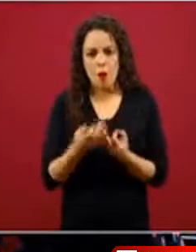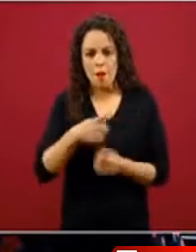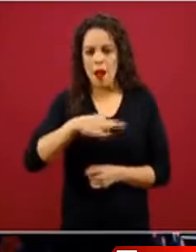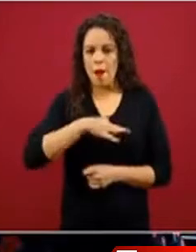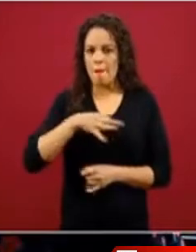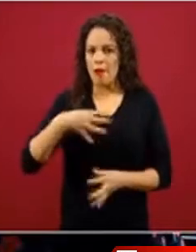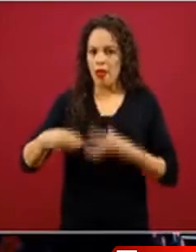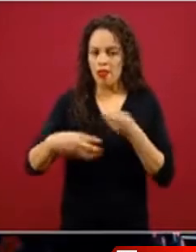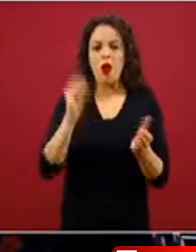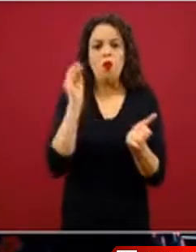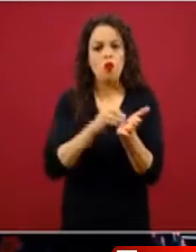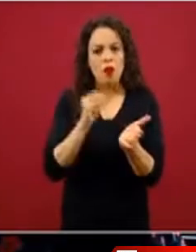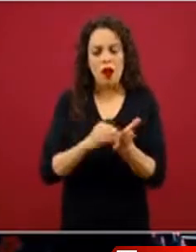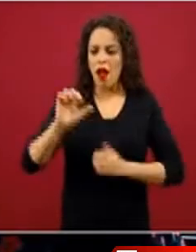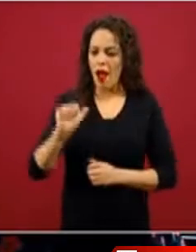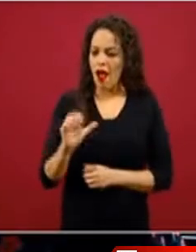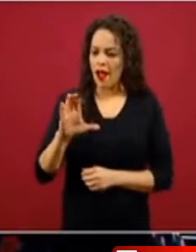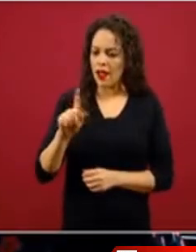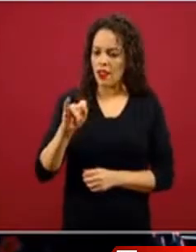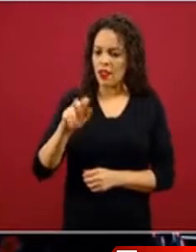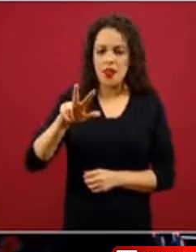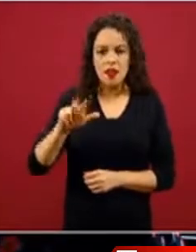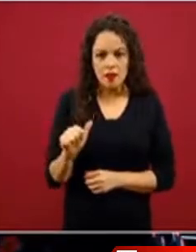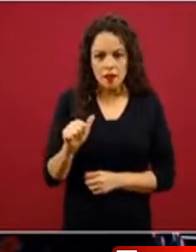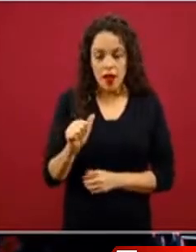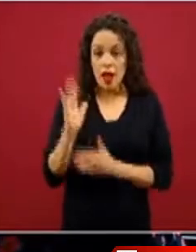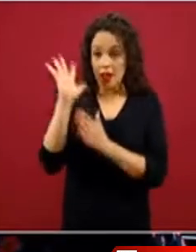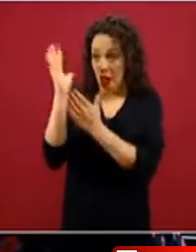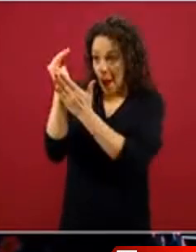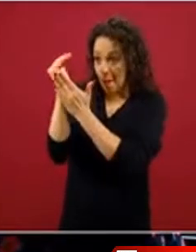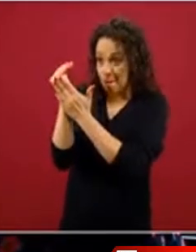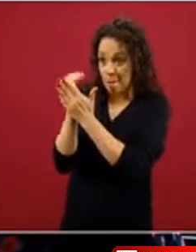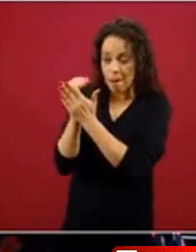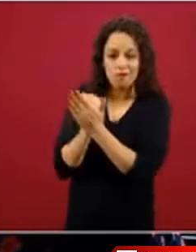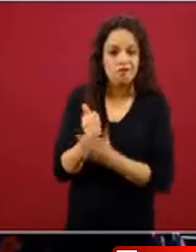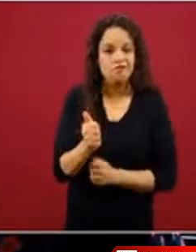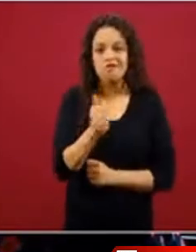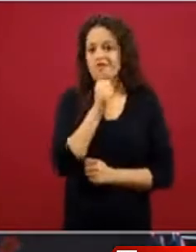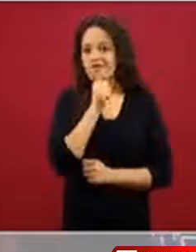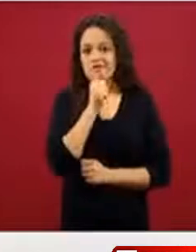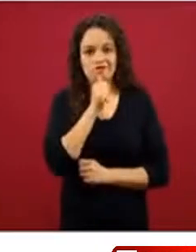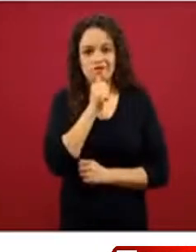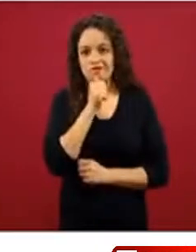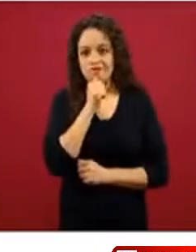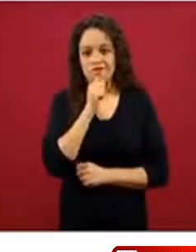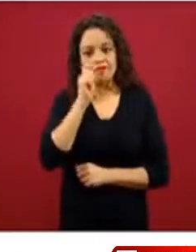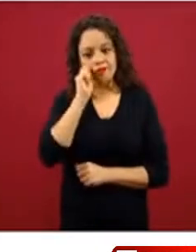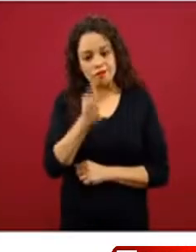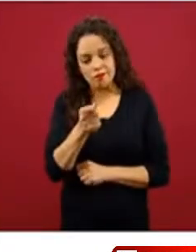mantiene activa, no ha generado una disminución en relación a sus casos